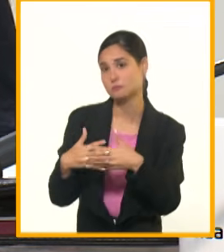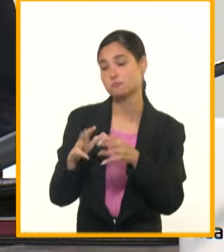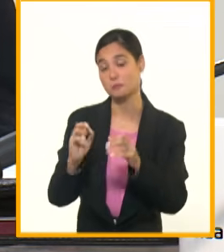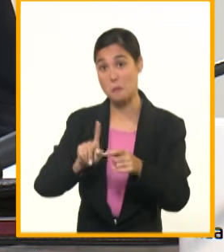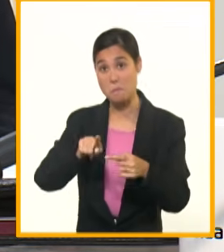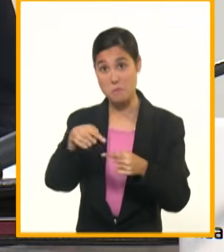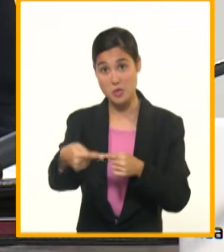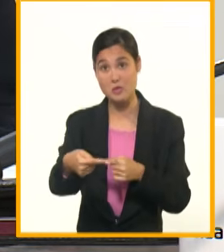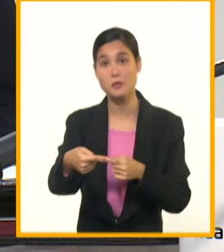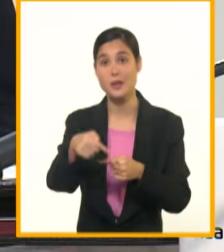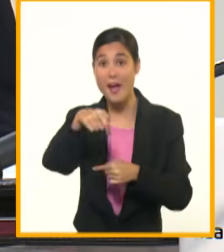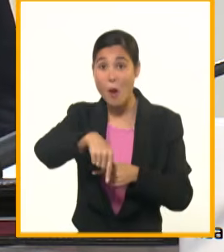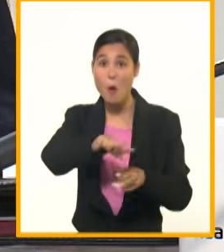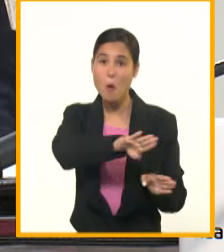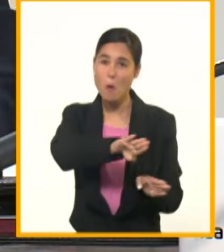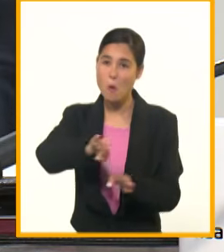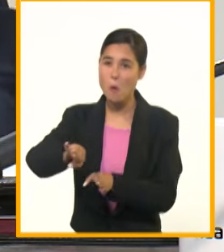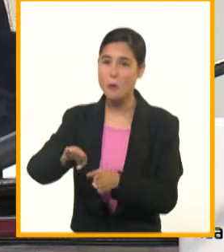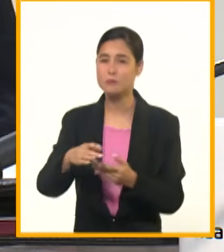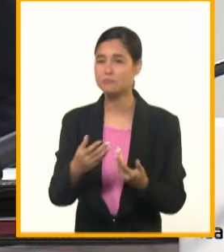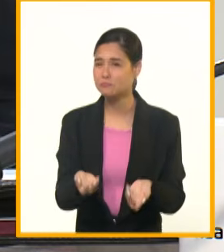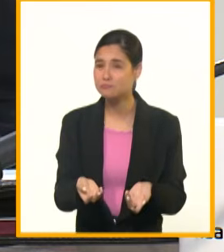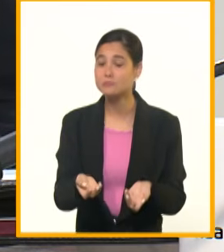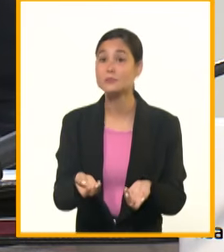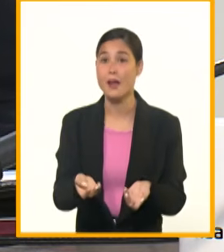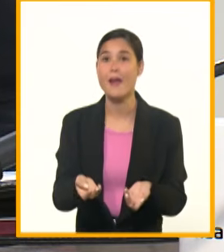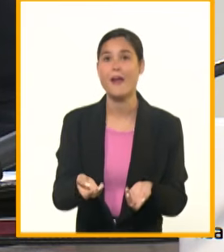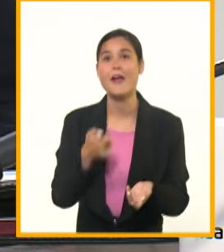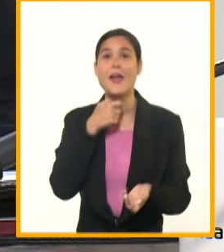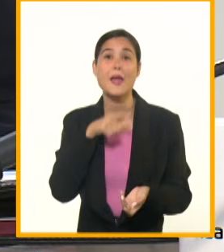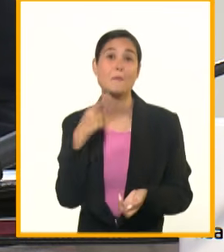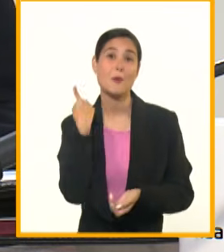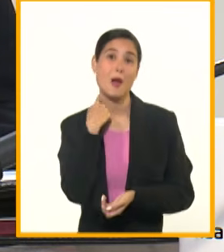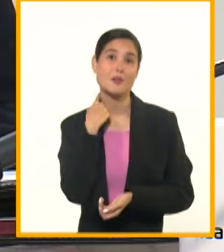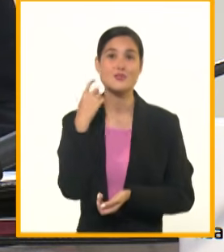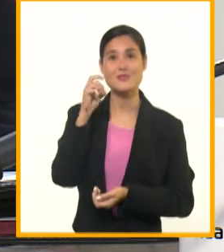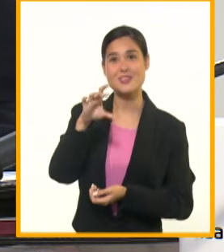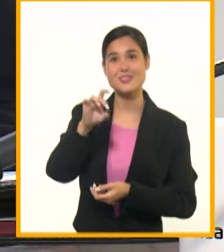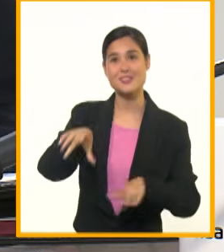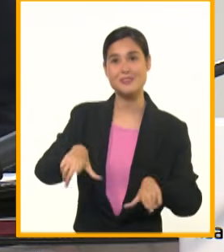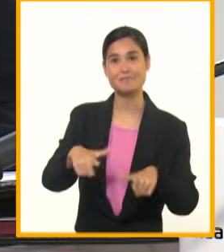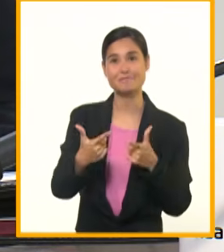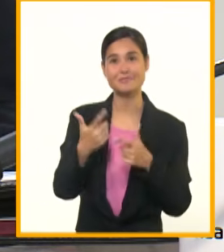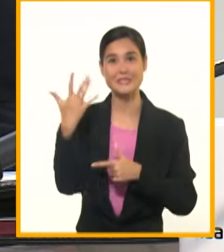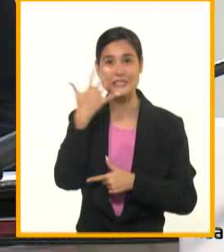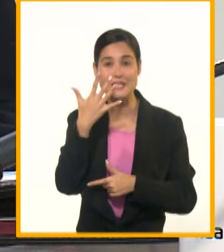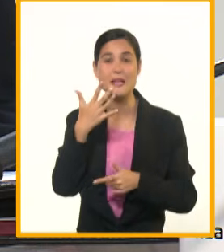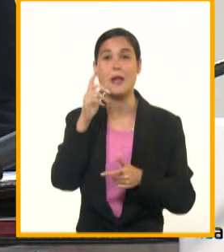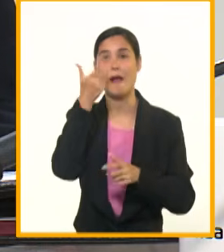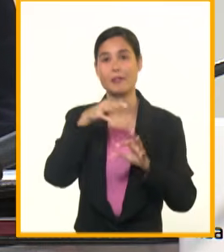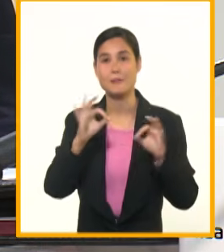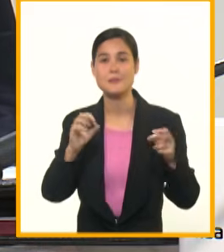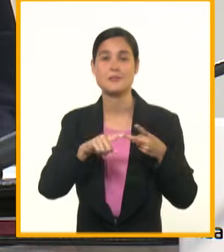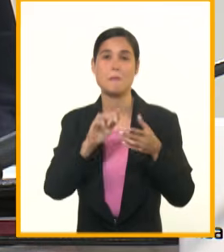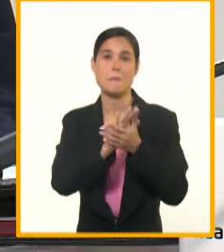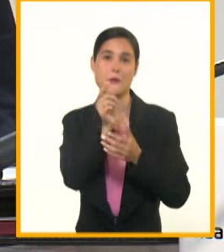mesa redonda de mañana. Hablemos entonces de Mayabeque y Artemisa, de estas 2 provincias y de sus 15 aniversarios.